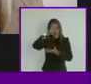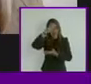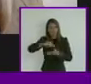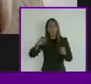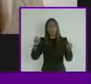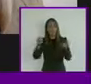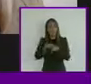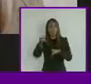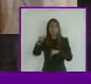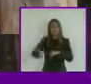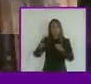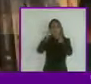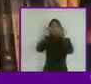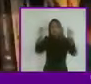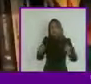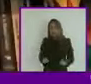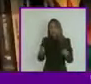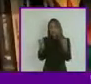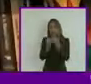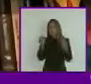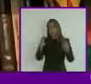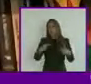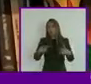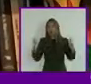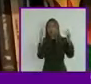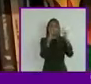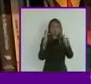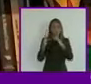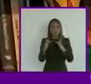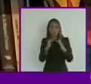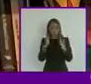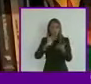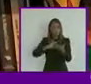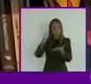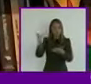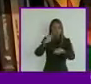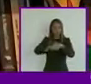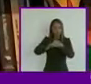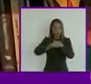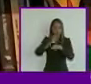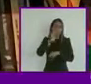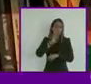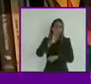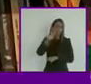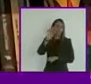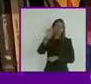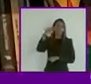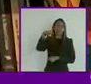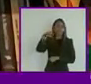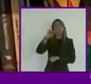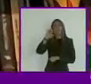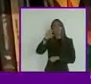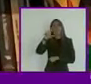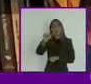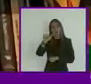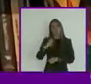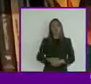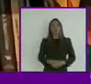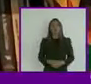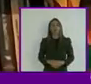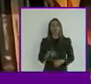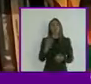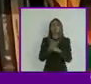personas de sistemas y la titular de este evento, que es quien lo lleva, mi querida amiga y compañera Daniela. Y bueno, quiero platicarles un poquito